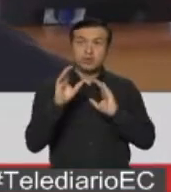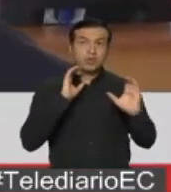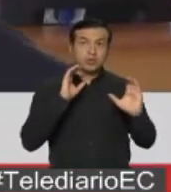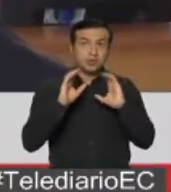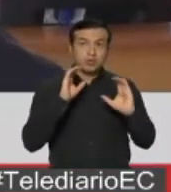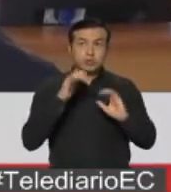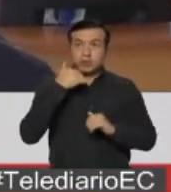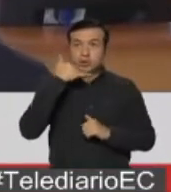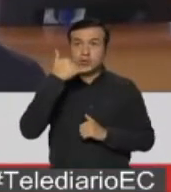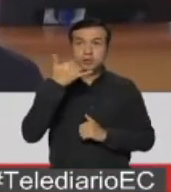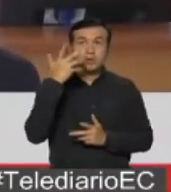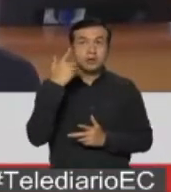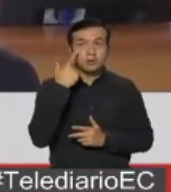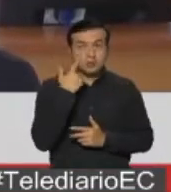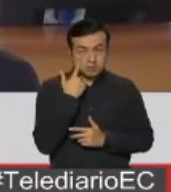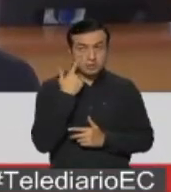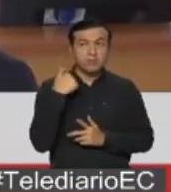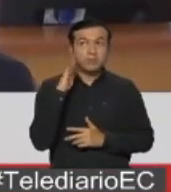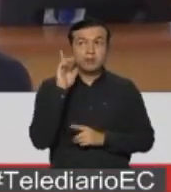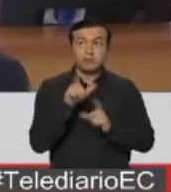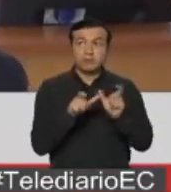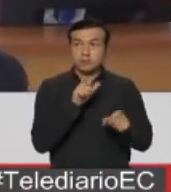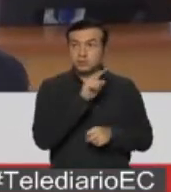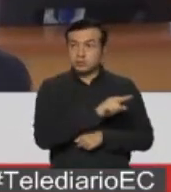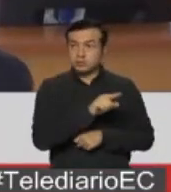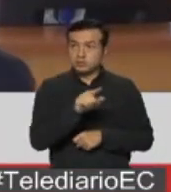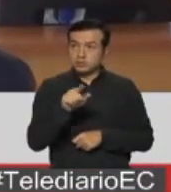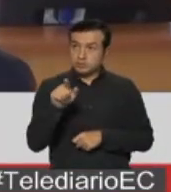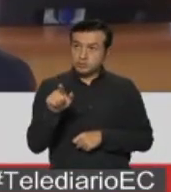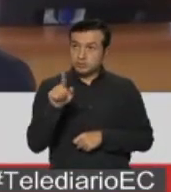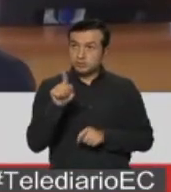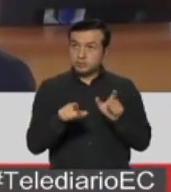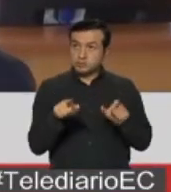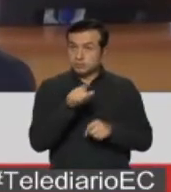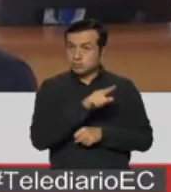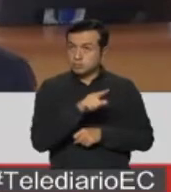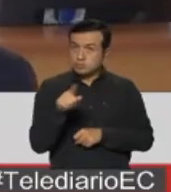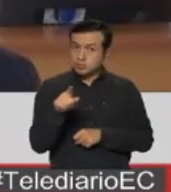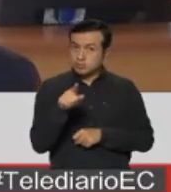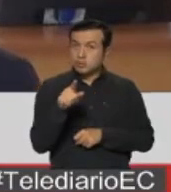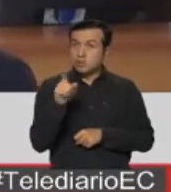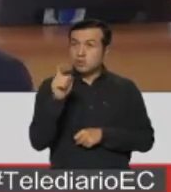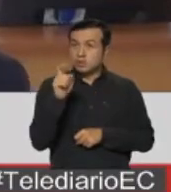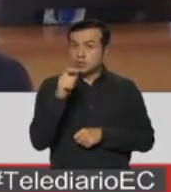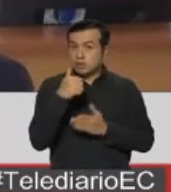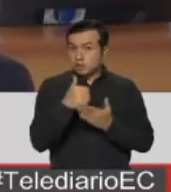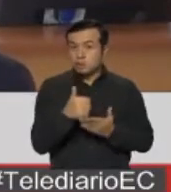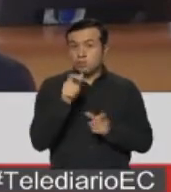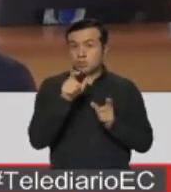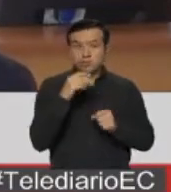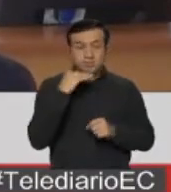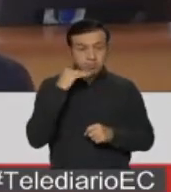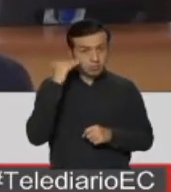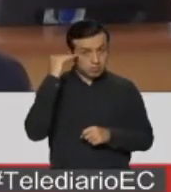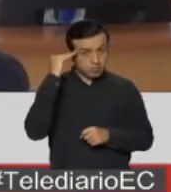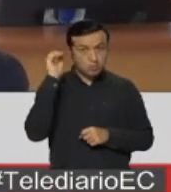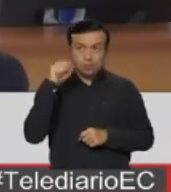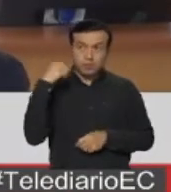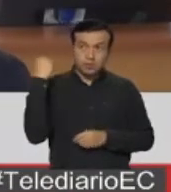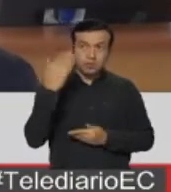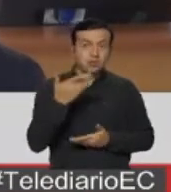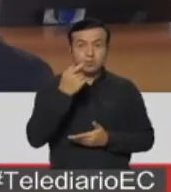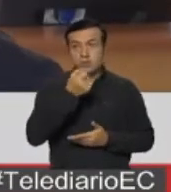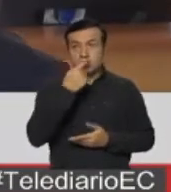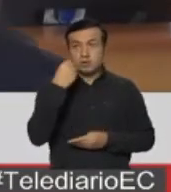médicas, es posible que, sobre todo a personas que estén en situación de vulnerabilidad de la tercera edad, se les pueda hacer llegar